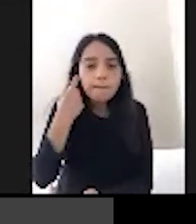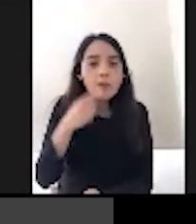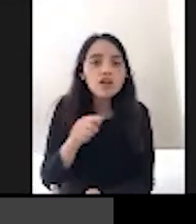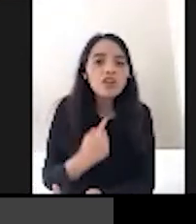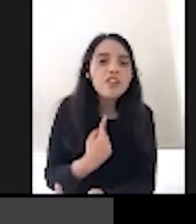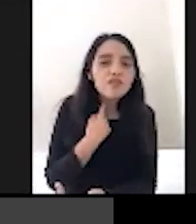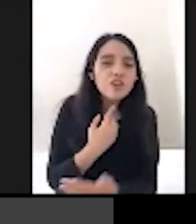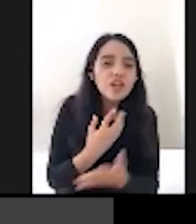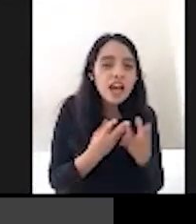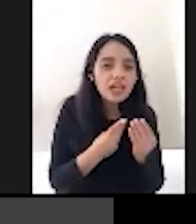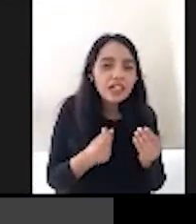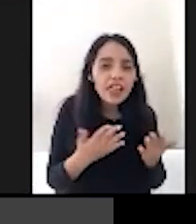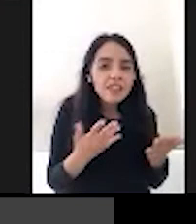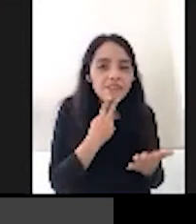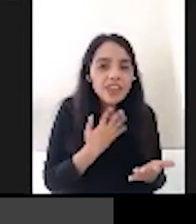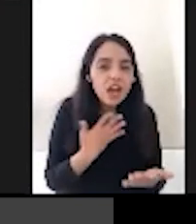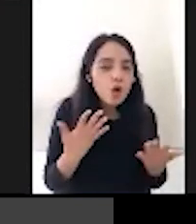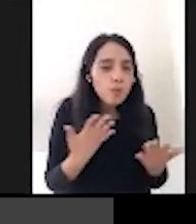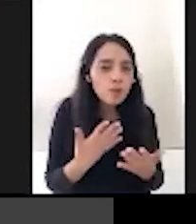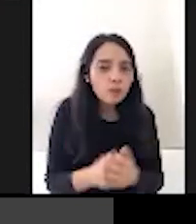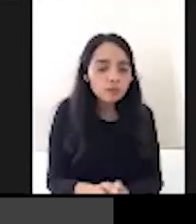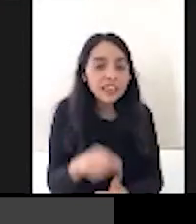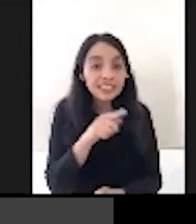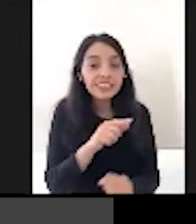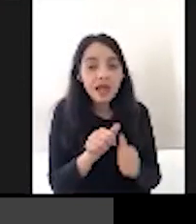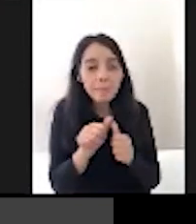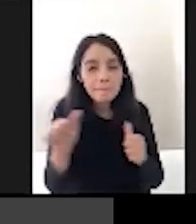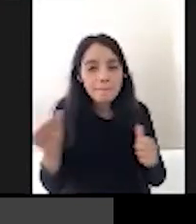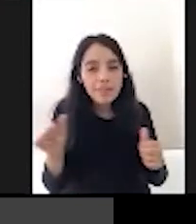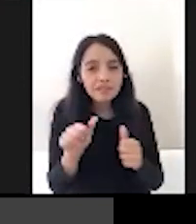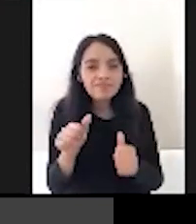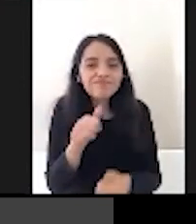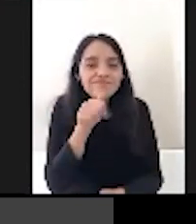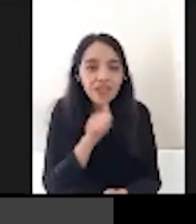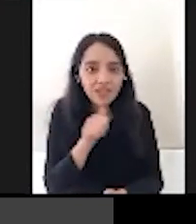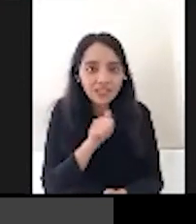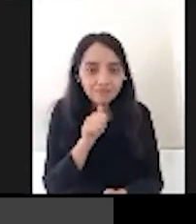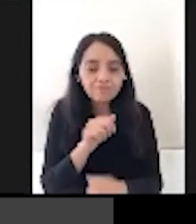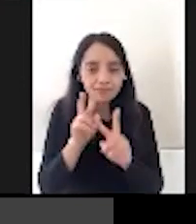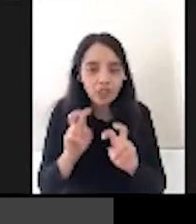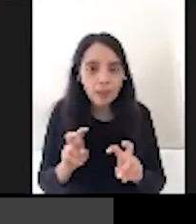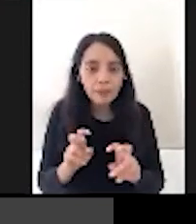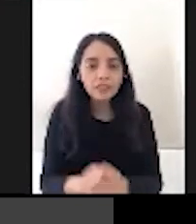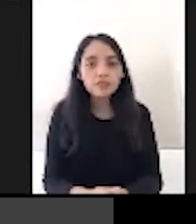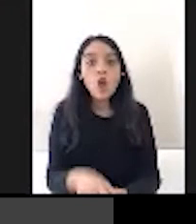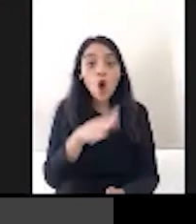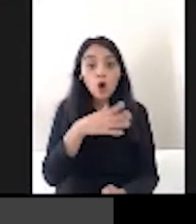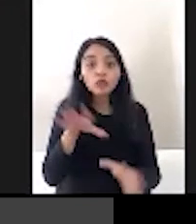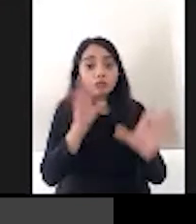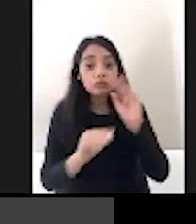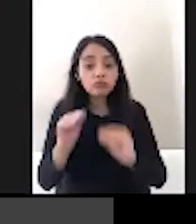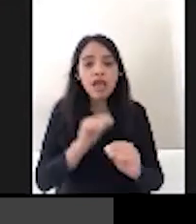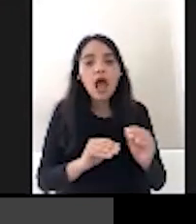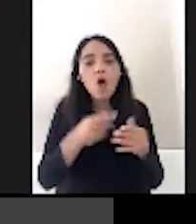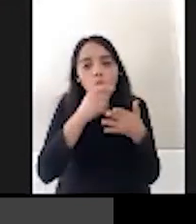vida. Y estas mediciones en la mayoría de los estudios todavía no se incorporan. Nosotros incorporamos algunos cuestionarios de calidad de